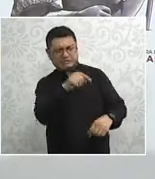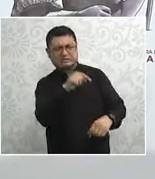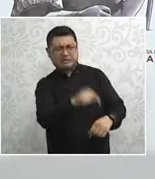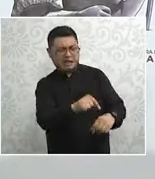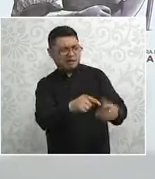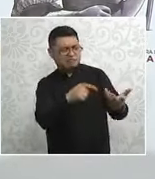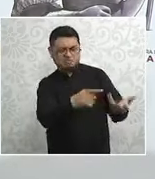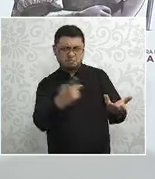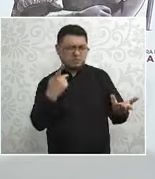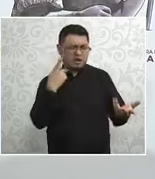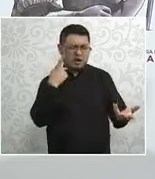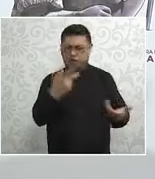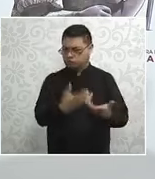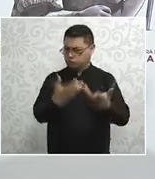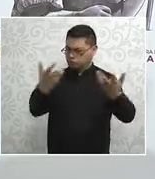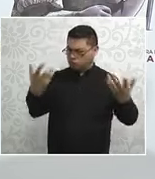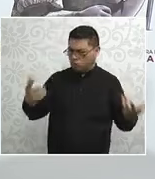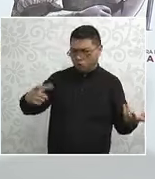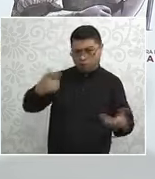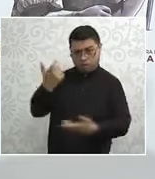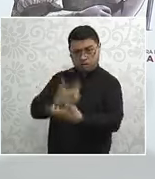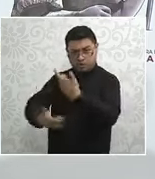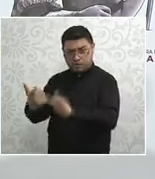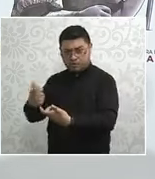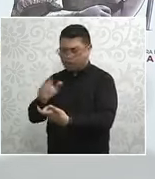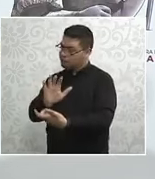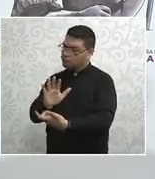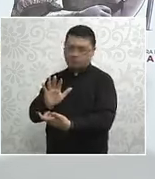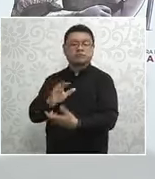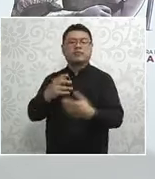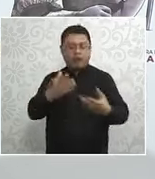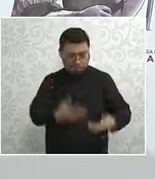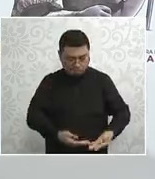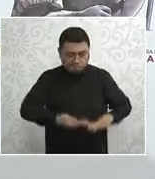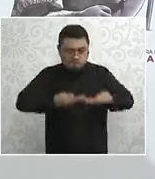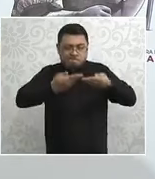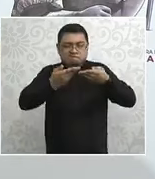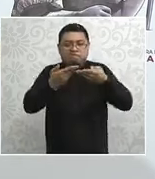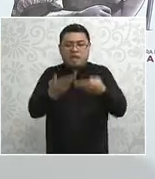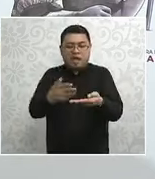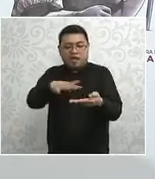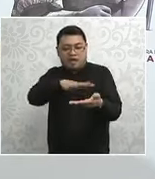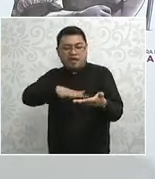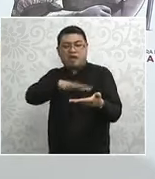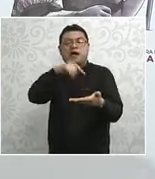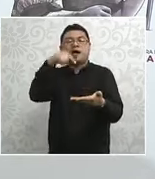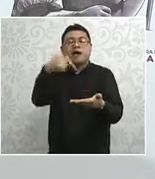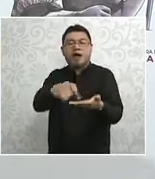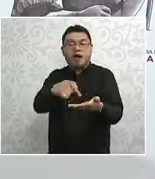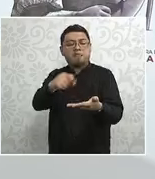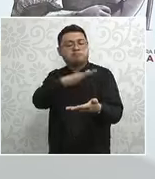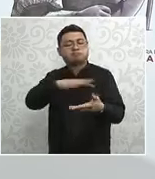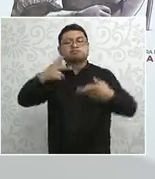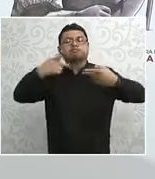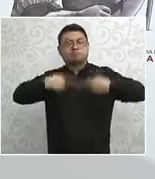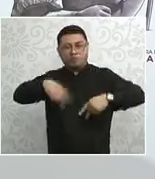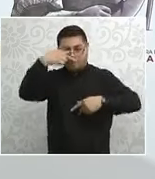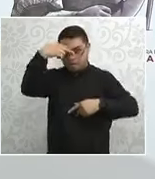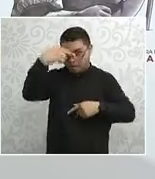económico surgió un gobierno del pueblo por el pueblo y para el pueblo y ahora que el